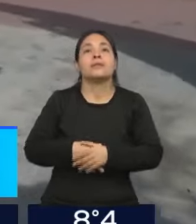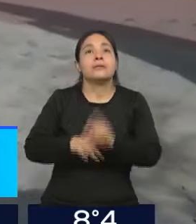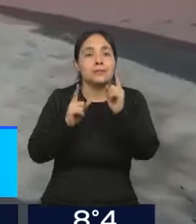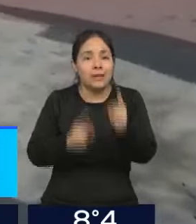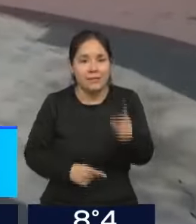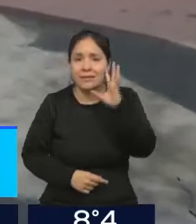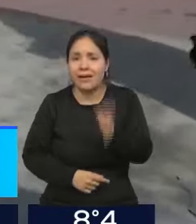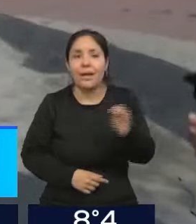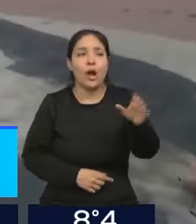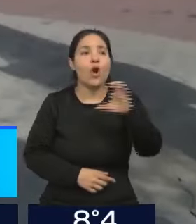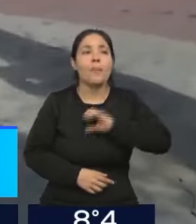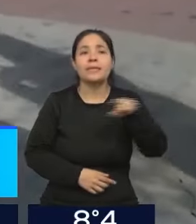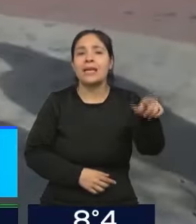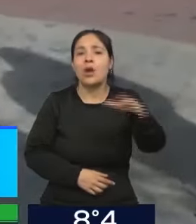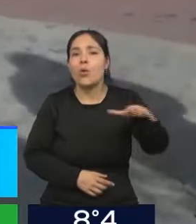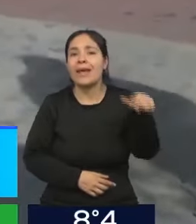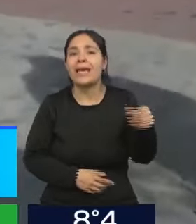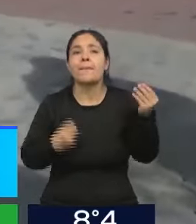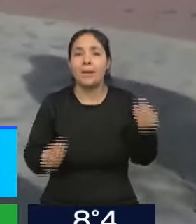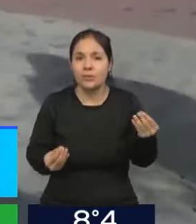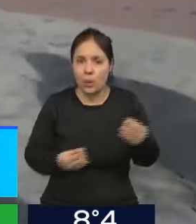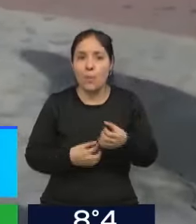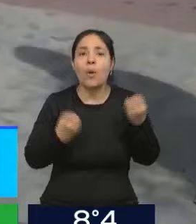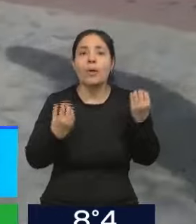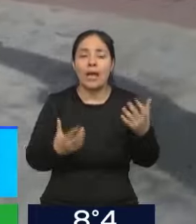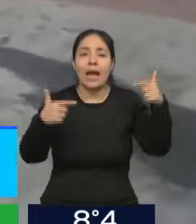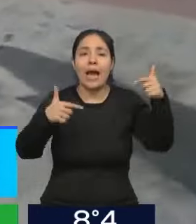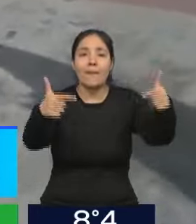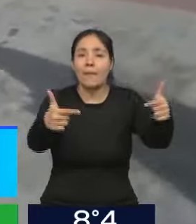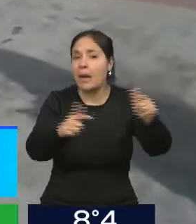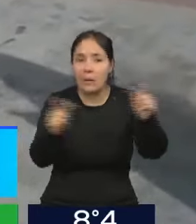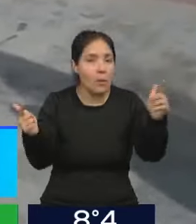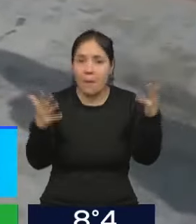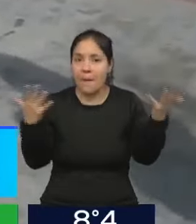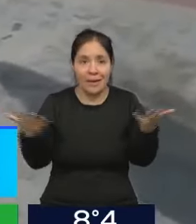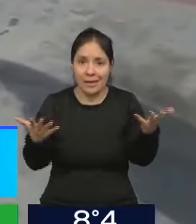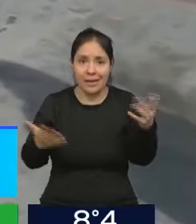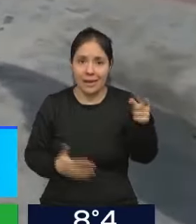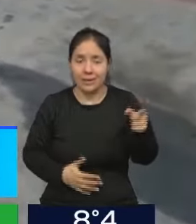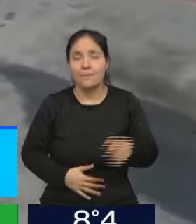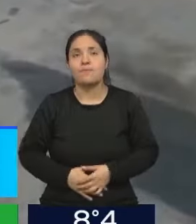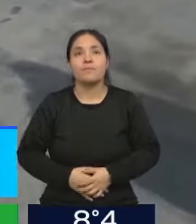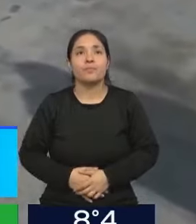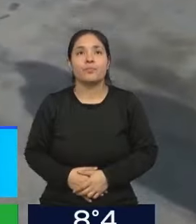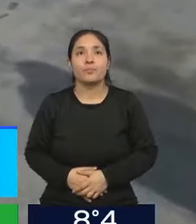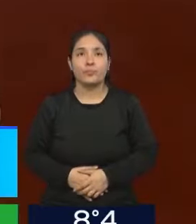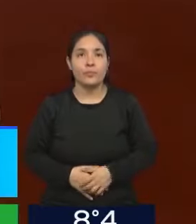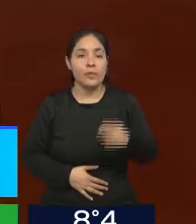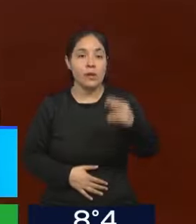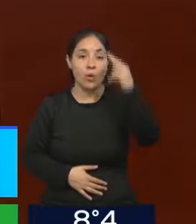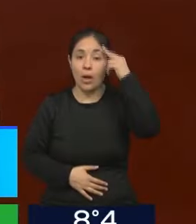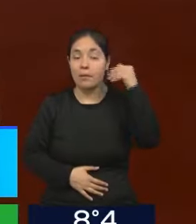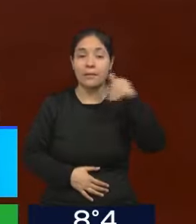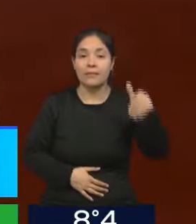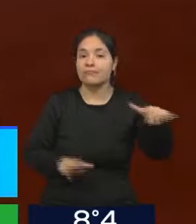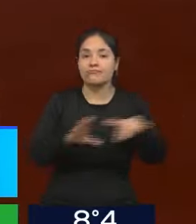comisaría, porque no se pudo obtener imágenes de las cámaras de seguridad de la dependencia. Las 9 milímetros la usan